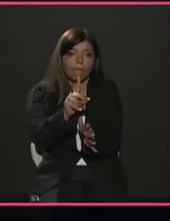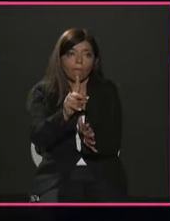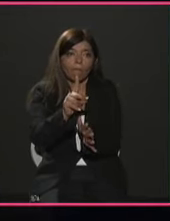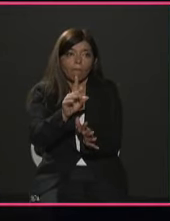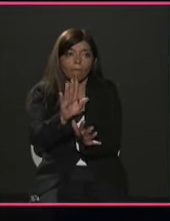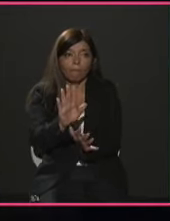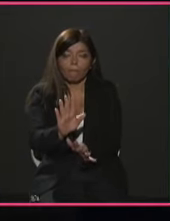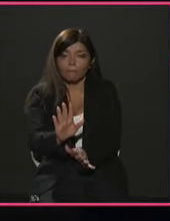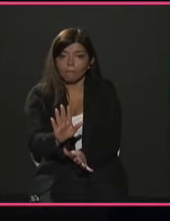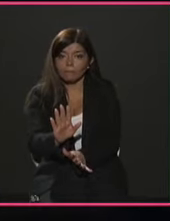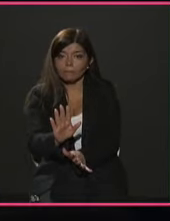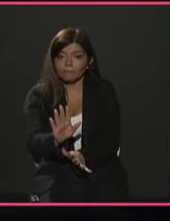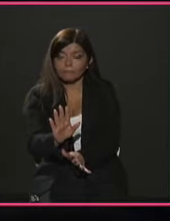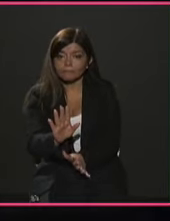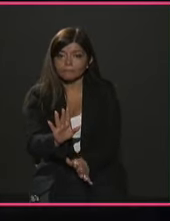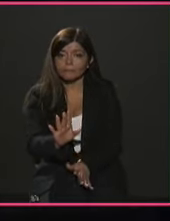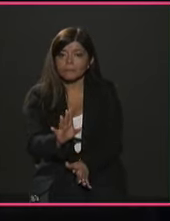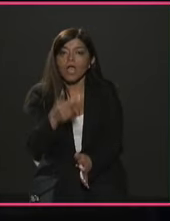21